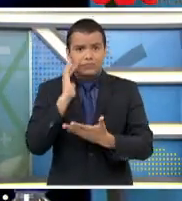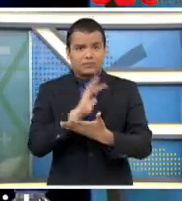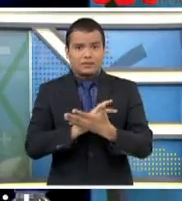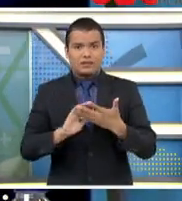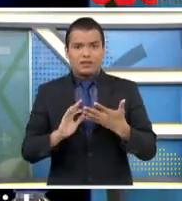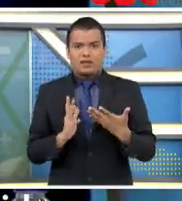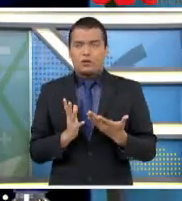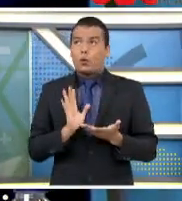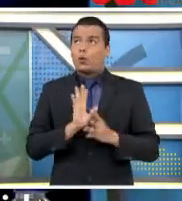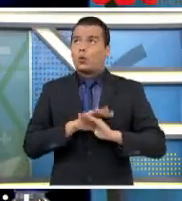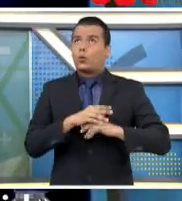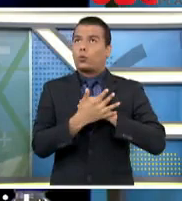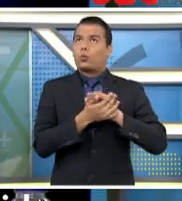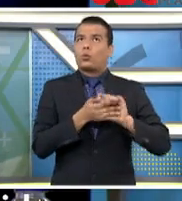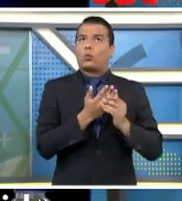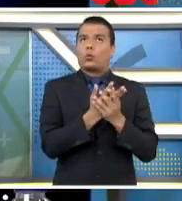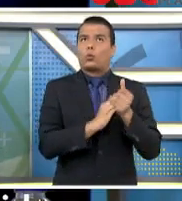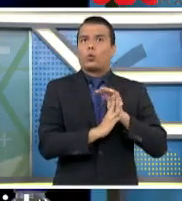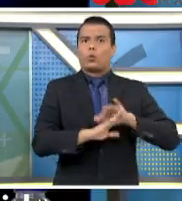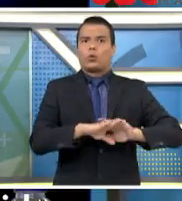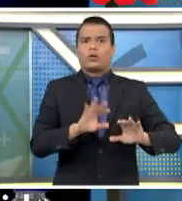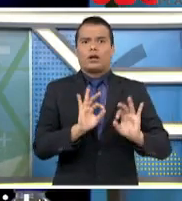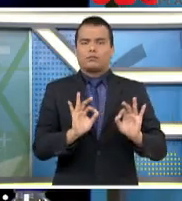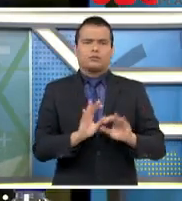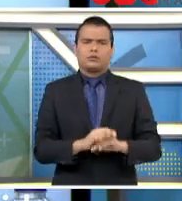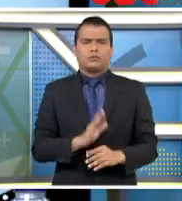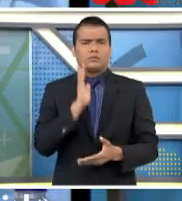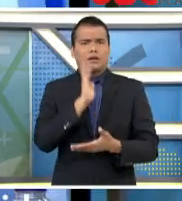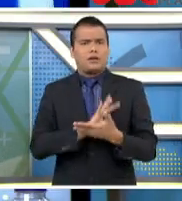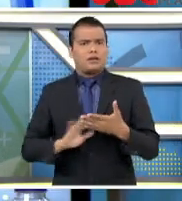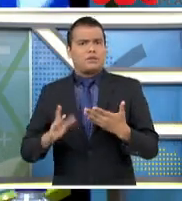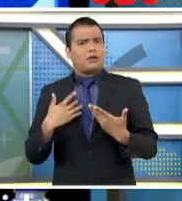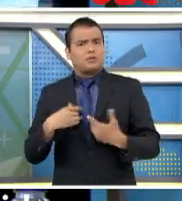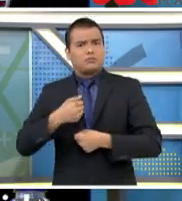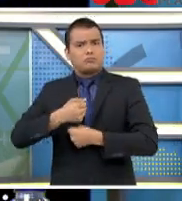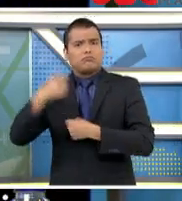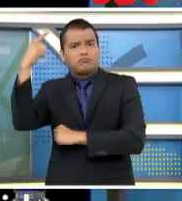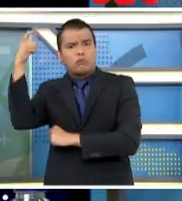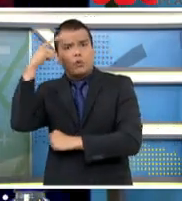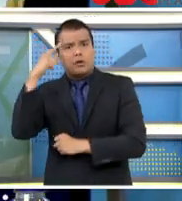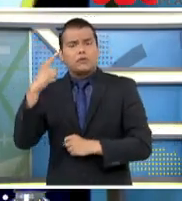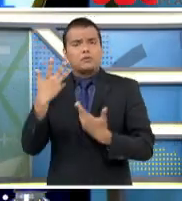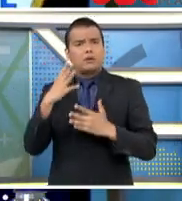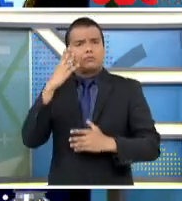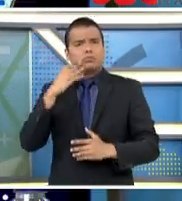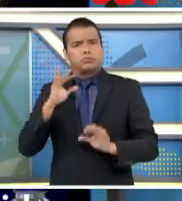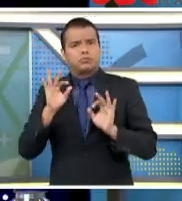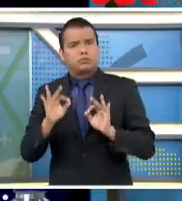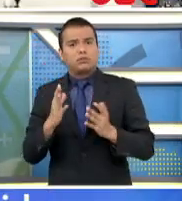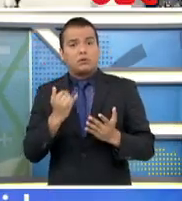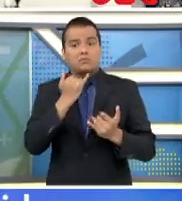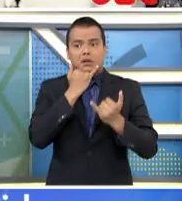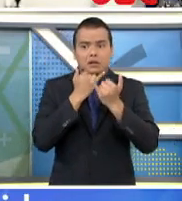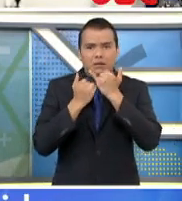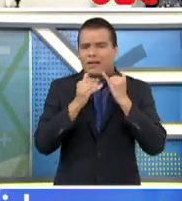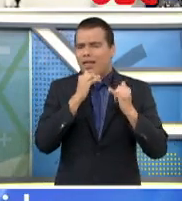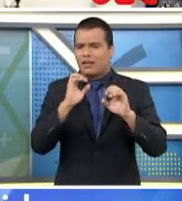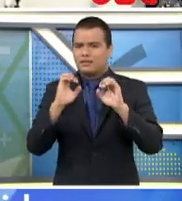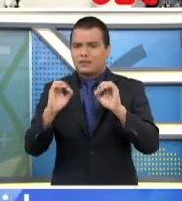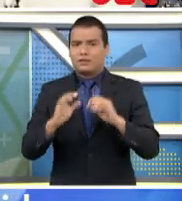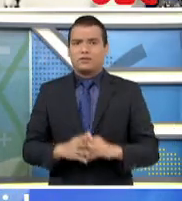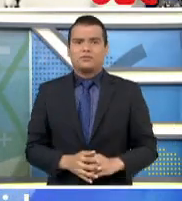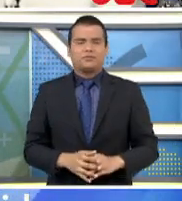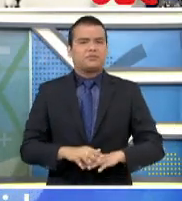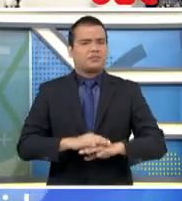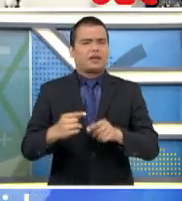lavadas, limpias, con larga experiencia en el sector público, sin ningún cuestionamiento ético o judicial. Ya terminando el debate,